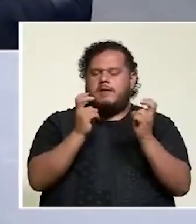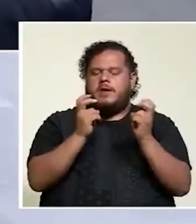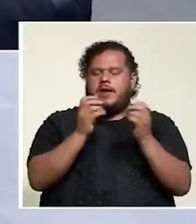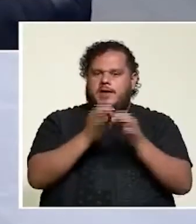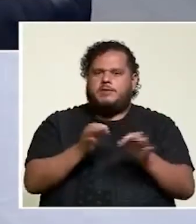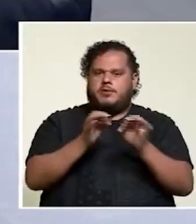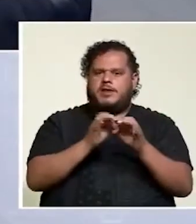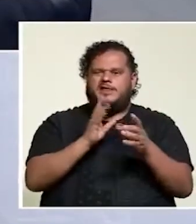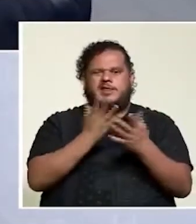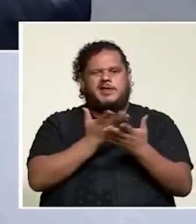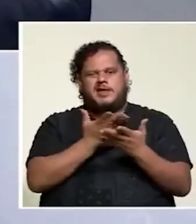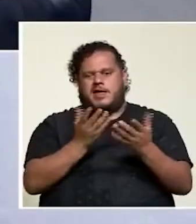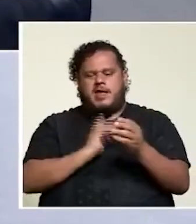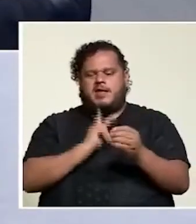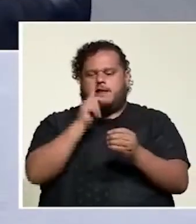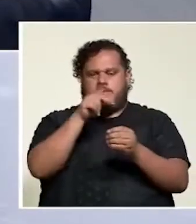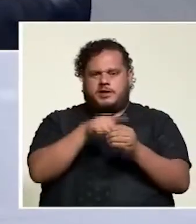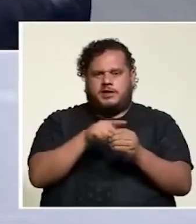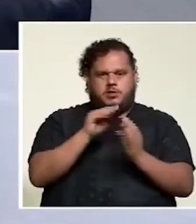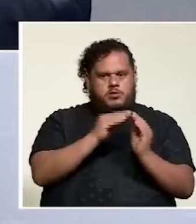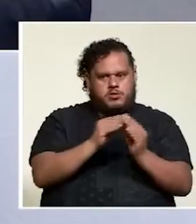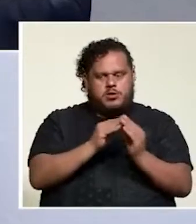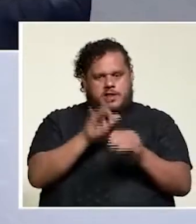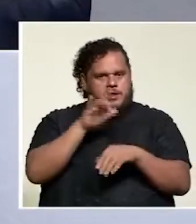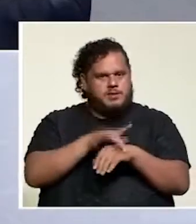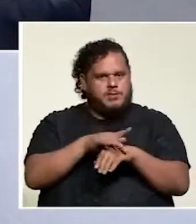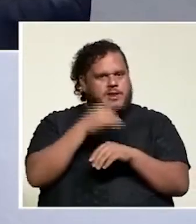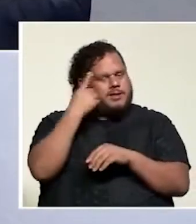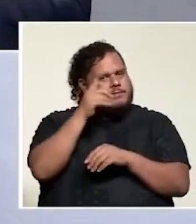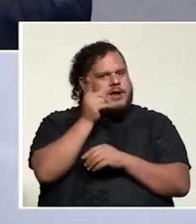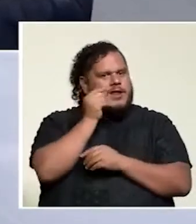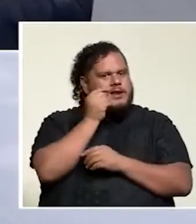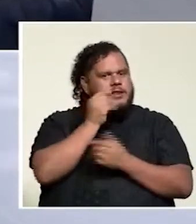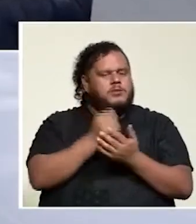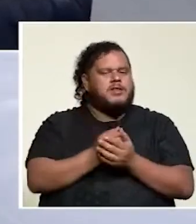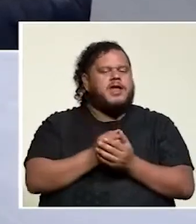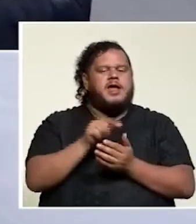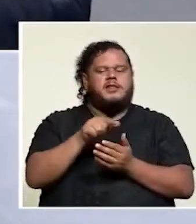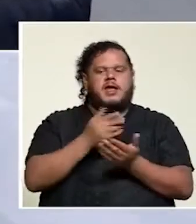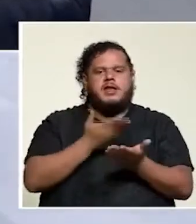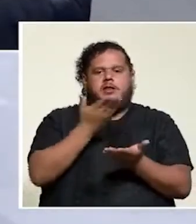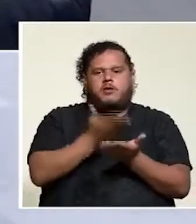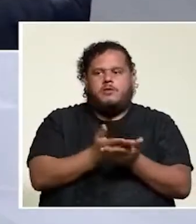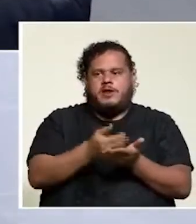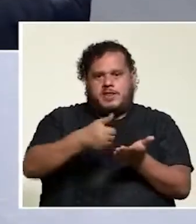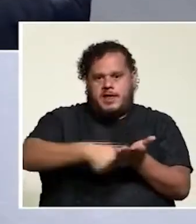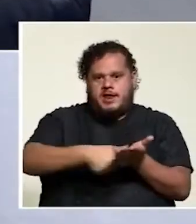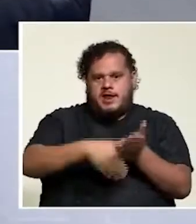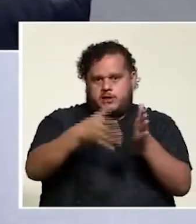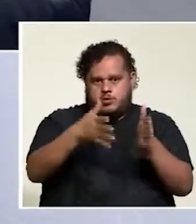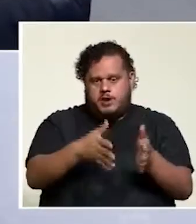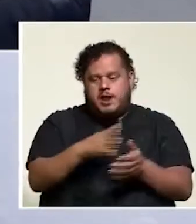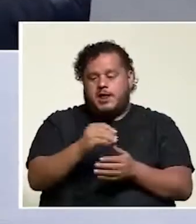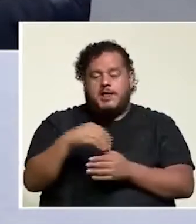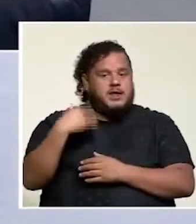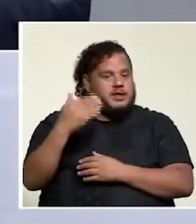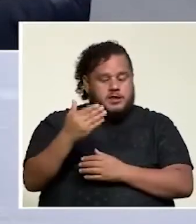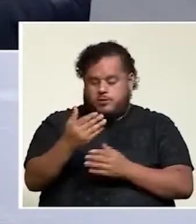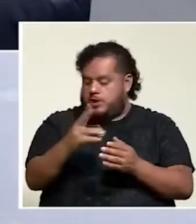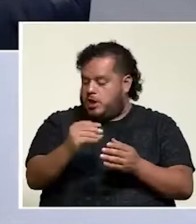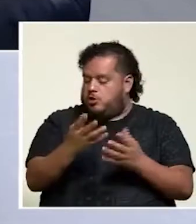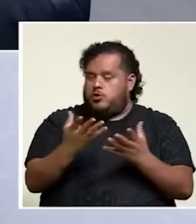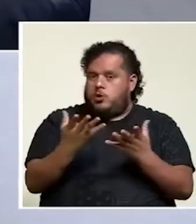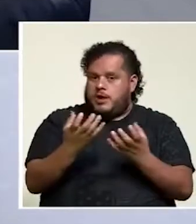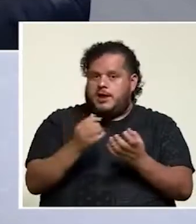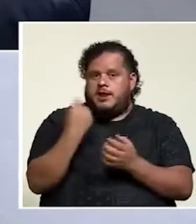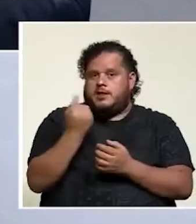ciudadana, digamos, temprana, para darse cuenta precisamente de esa oferta electoral y después no pretender, digamos,